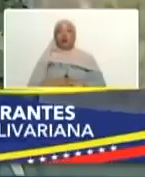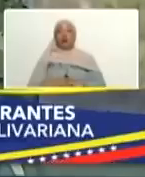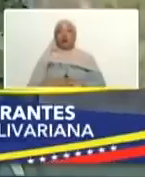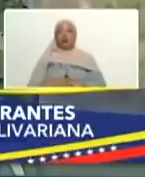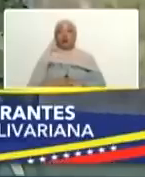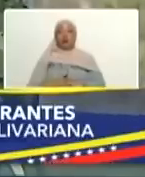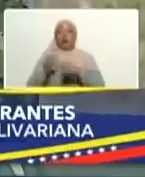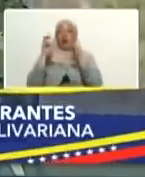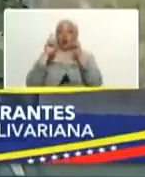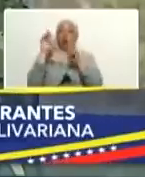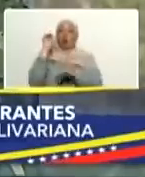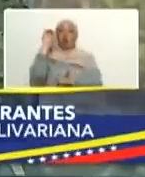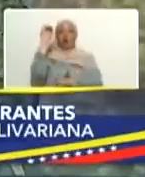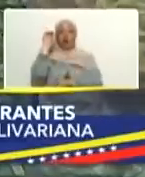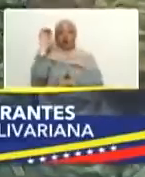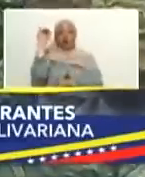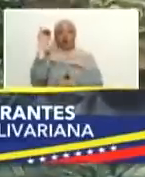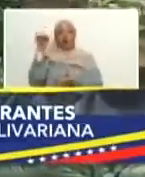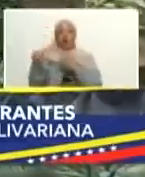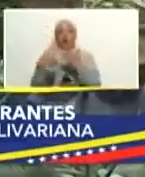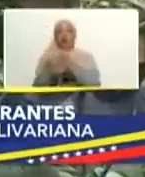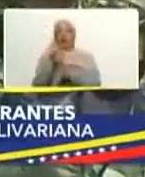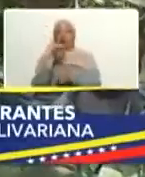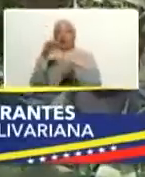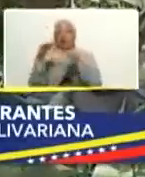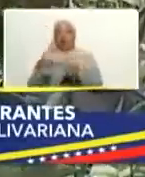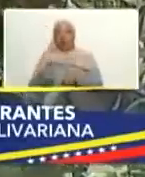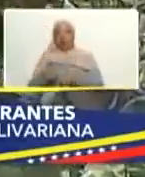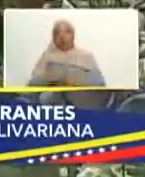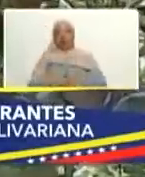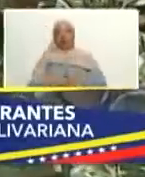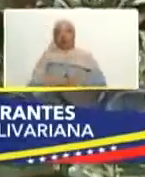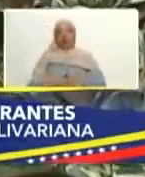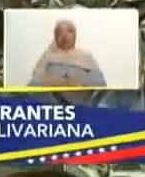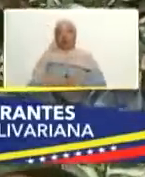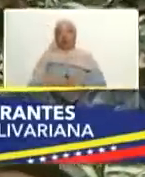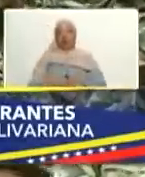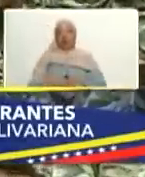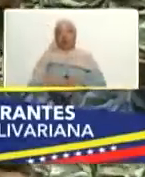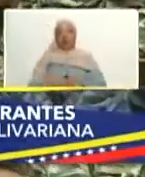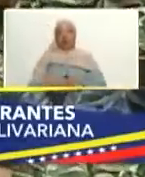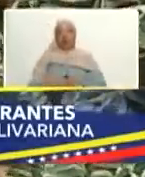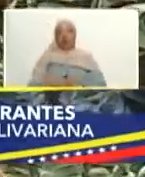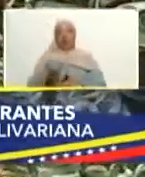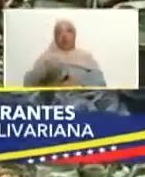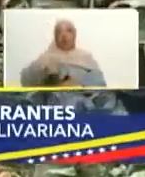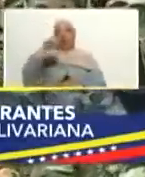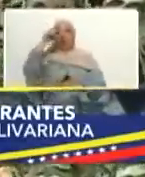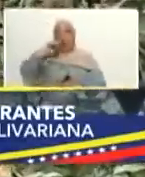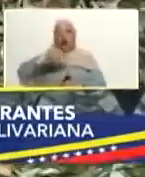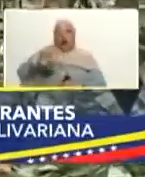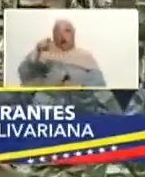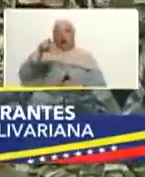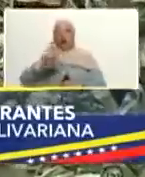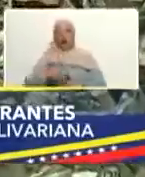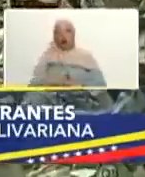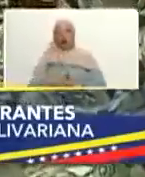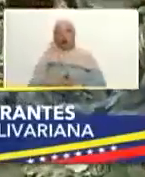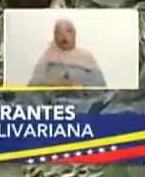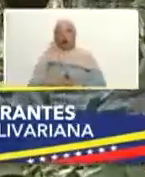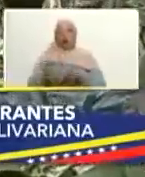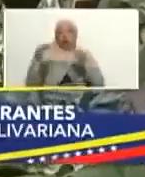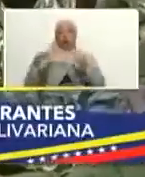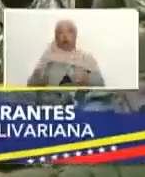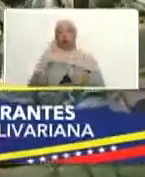Adelante hemos ido. Adelante seguiremos. Hemos este año definido